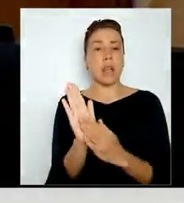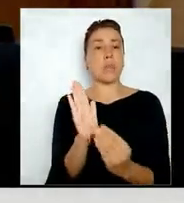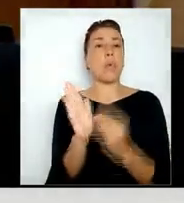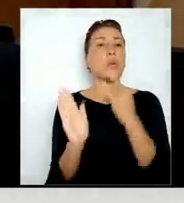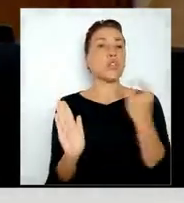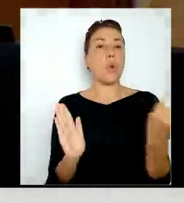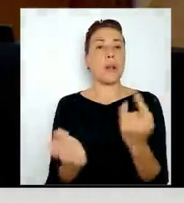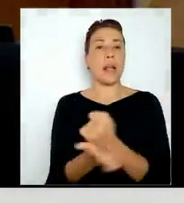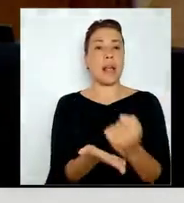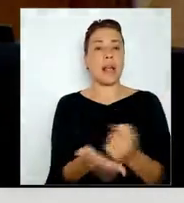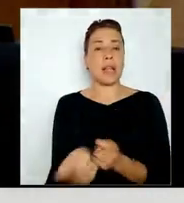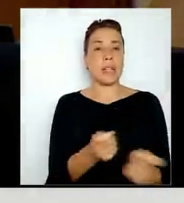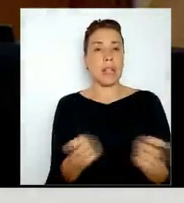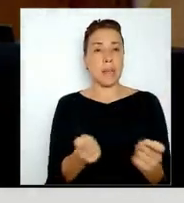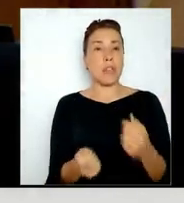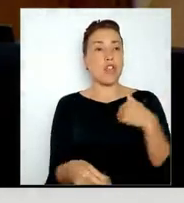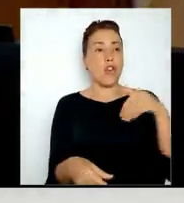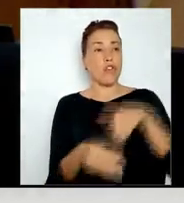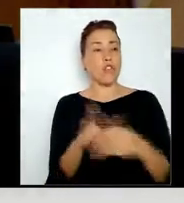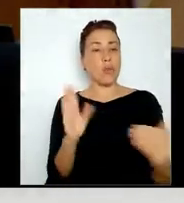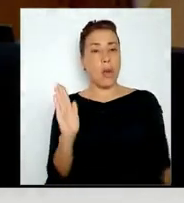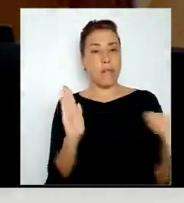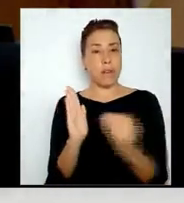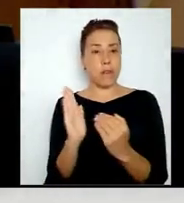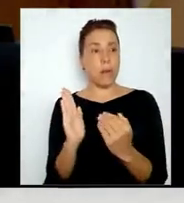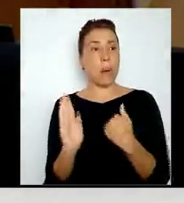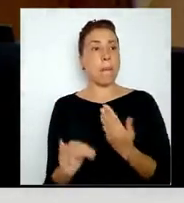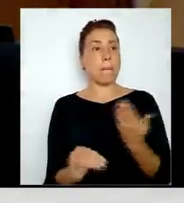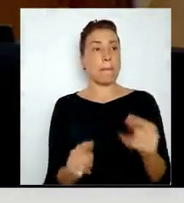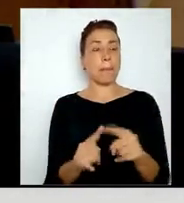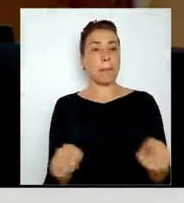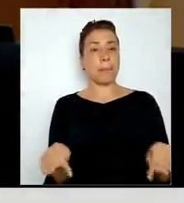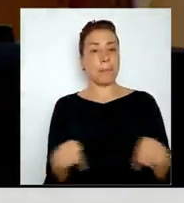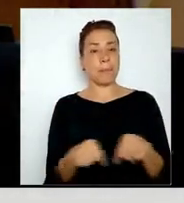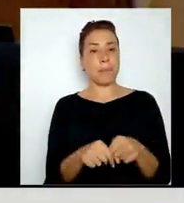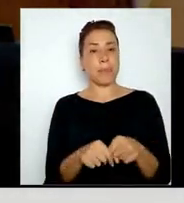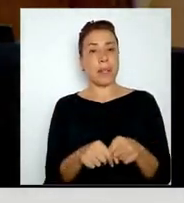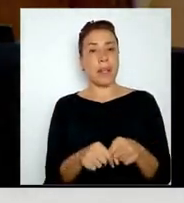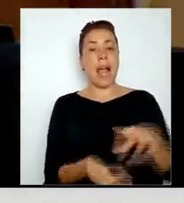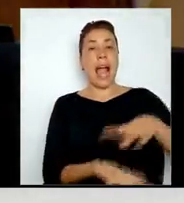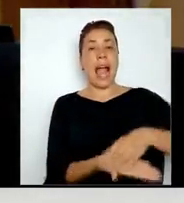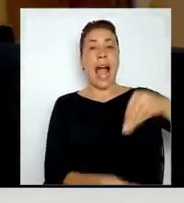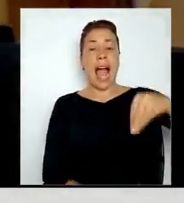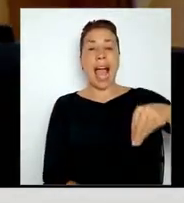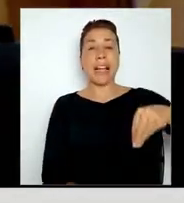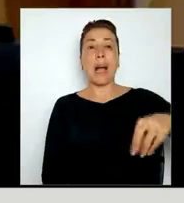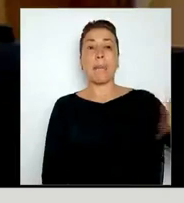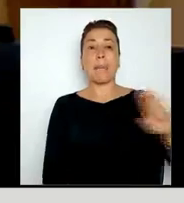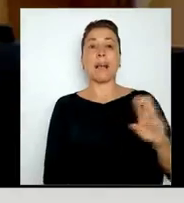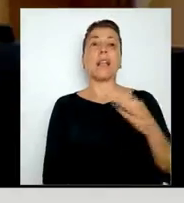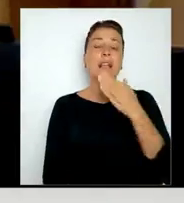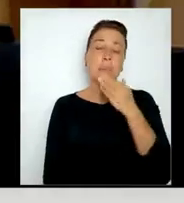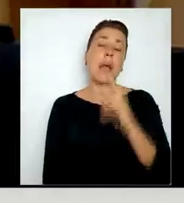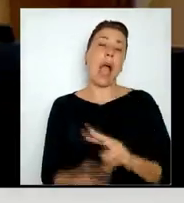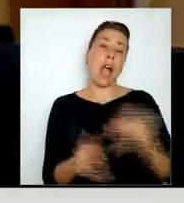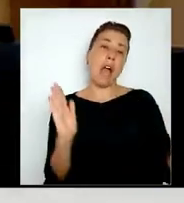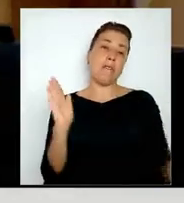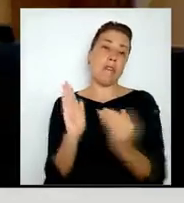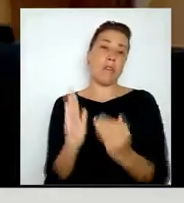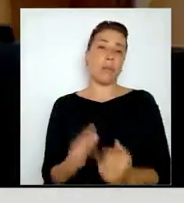votaré a favor y pido a esta sala que por arica y parinacota también lo hagan Muchas gracias